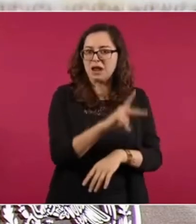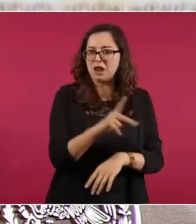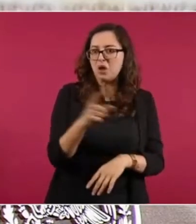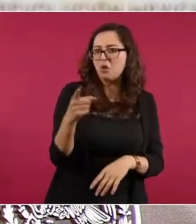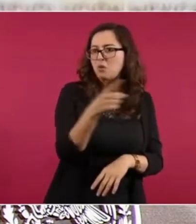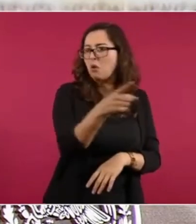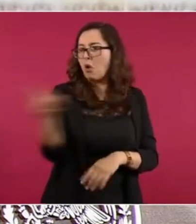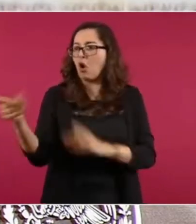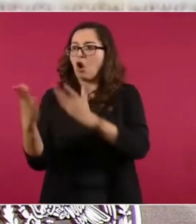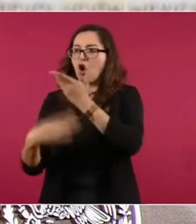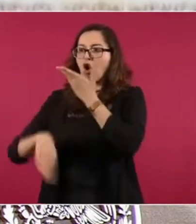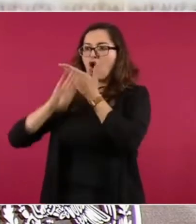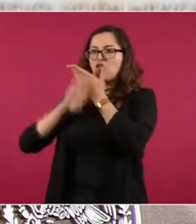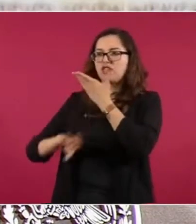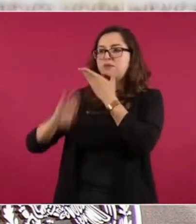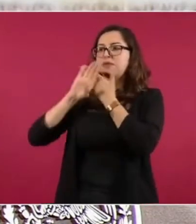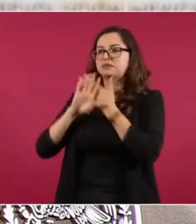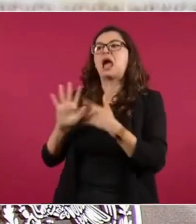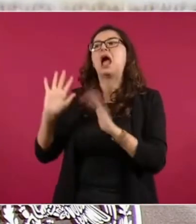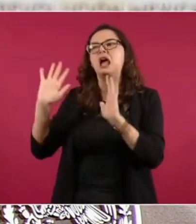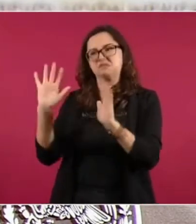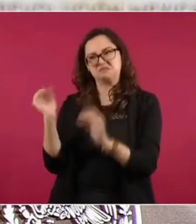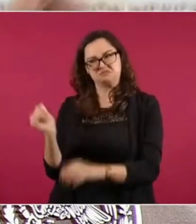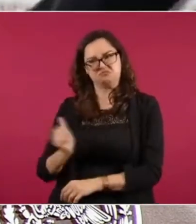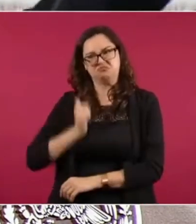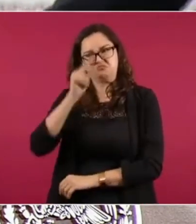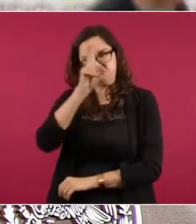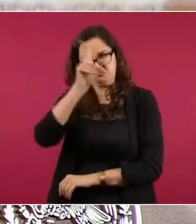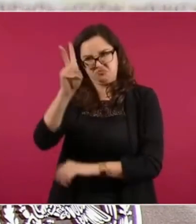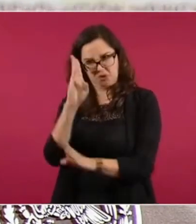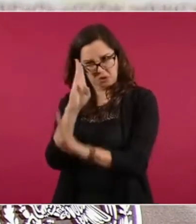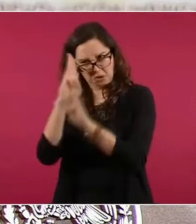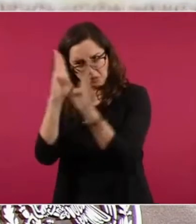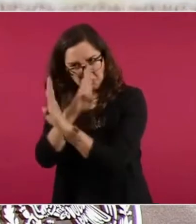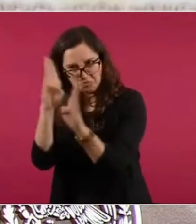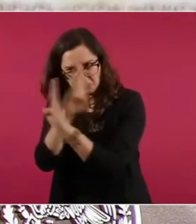es completamente otra cosa.